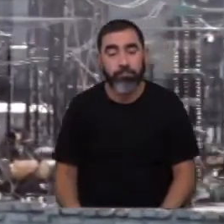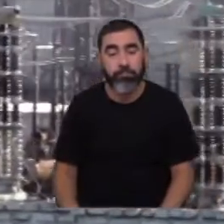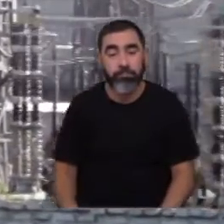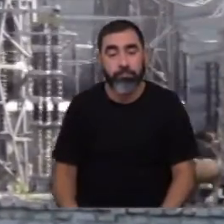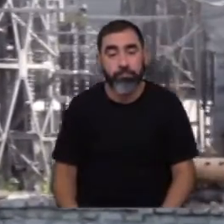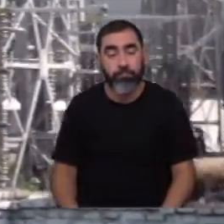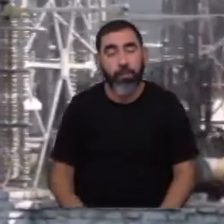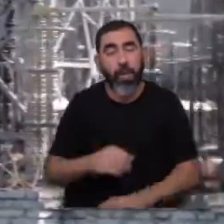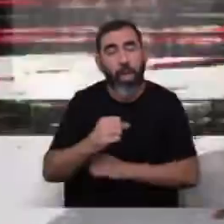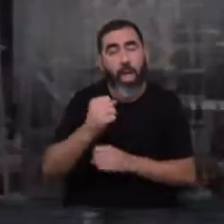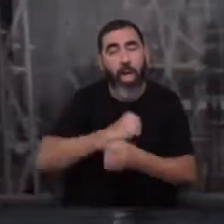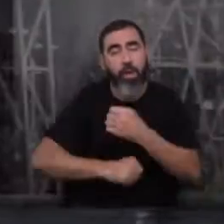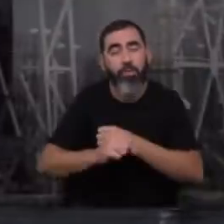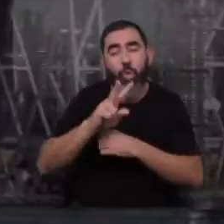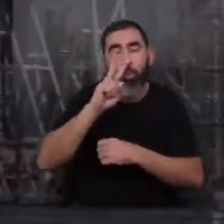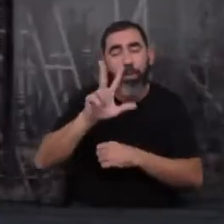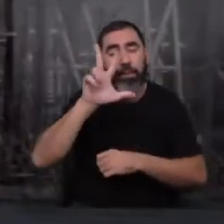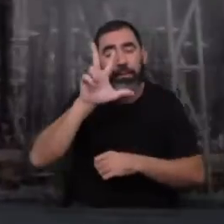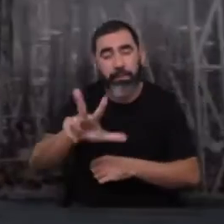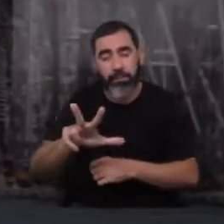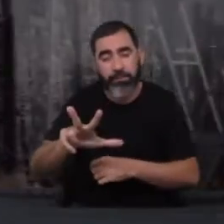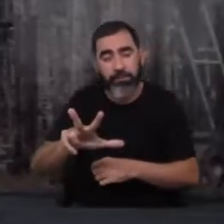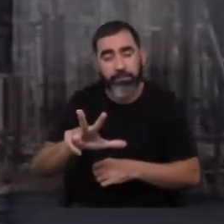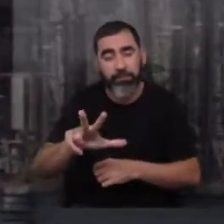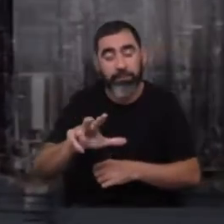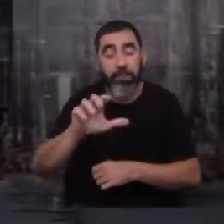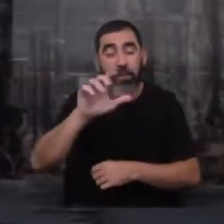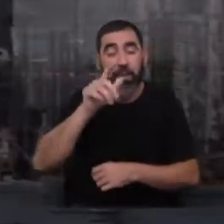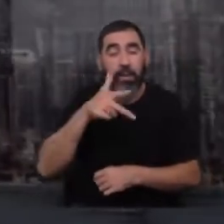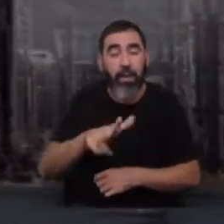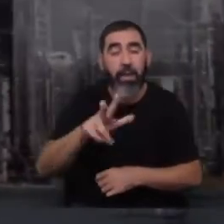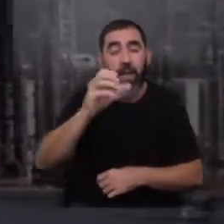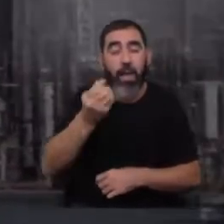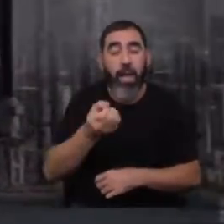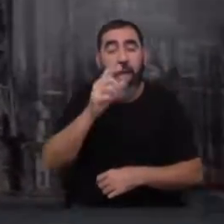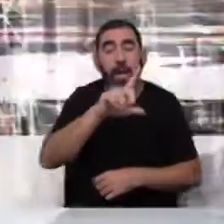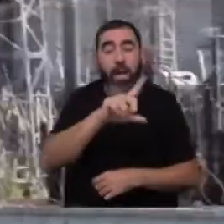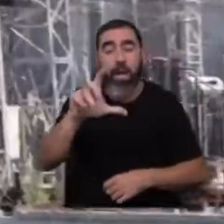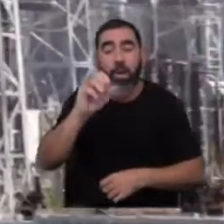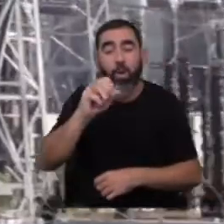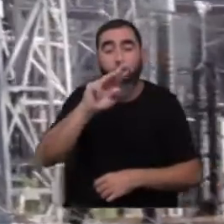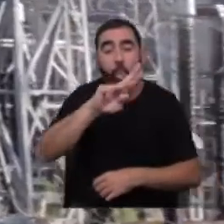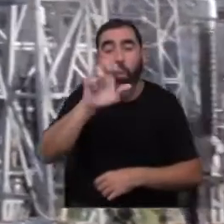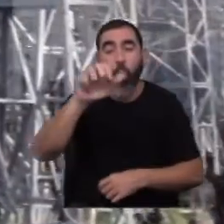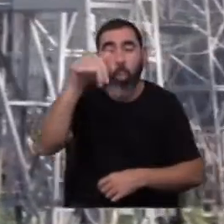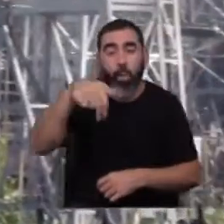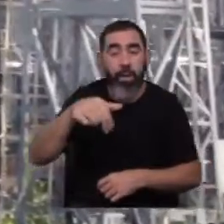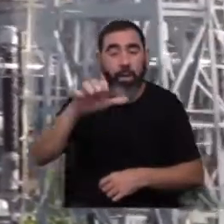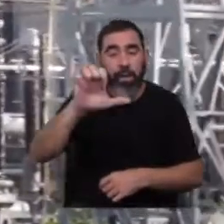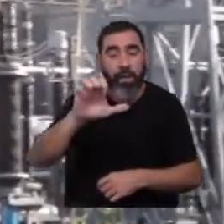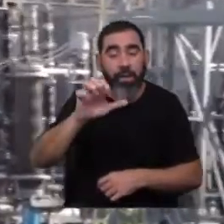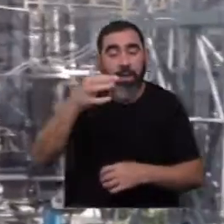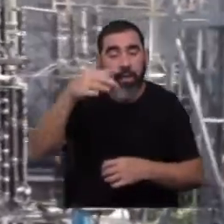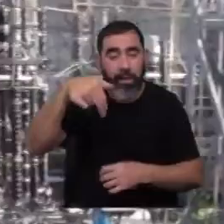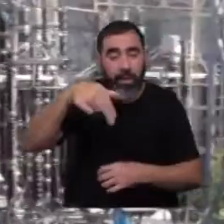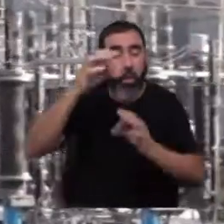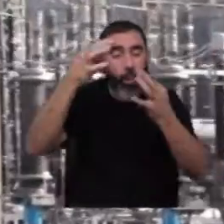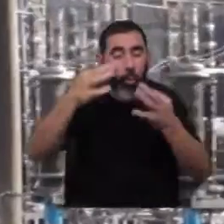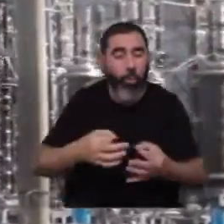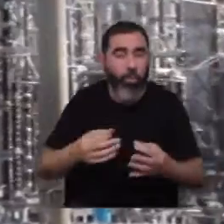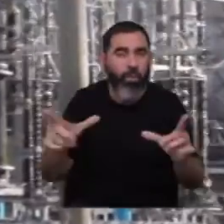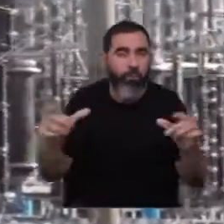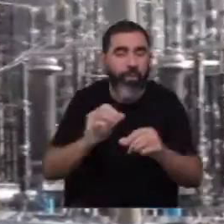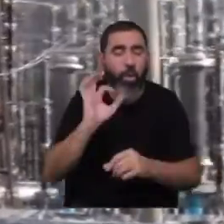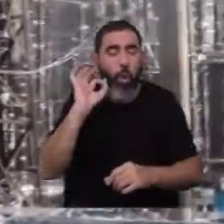Recientemente, en el año 2003, el evento que se conoce como el evento Halloween, porque ocurrió en el entorno del día de Halloween, fines